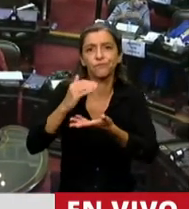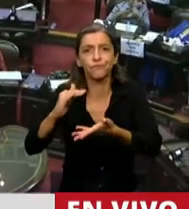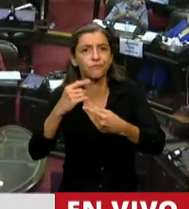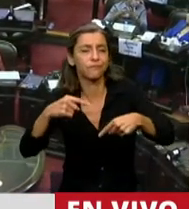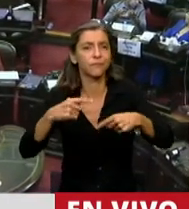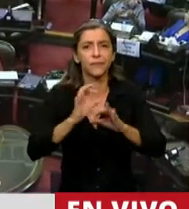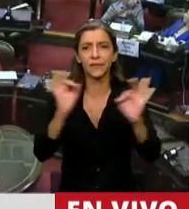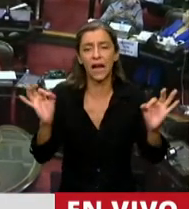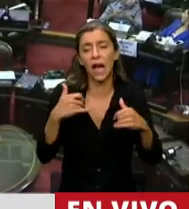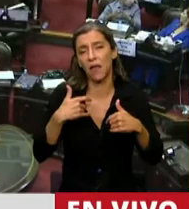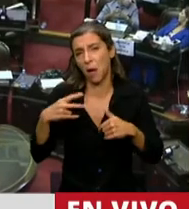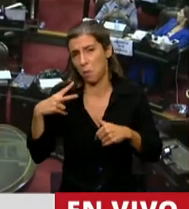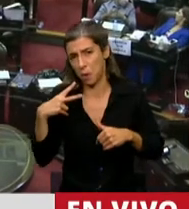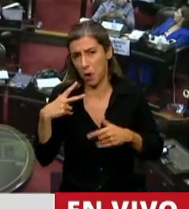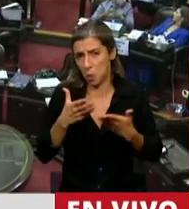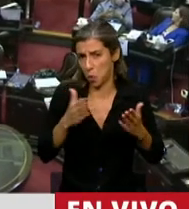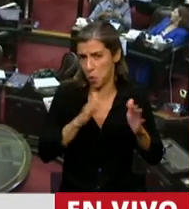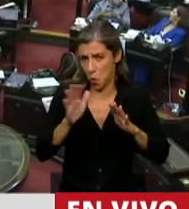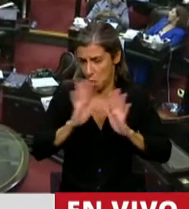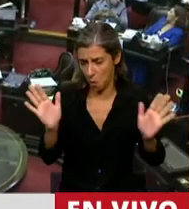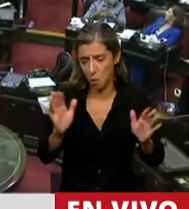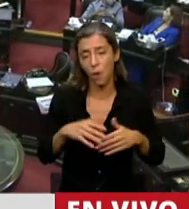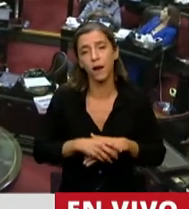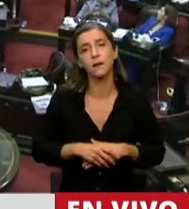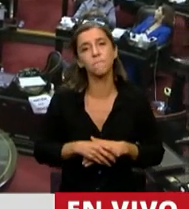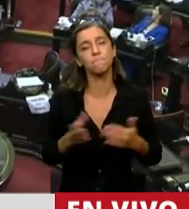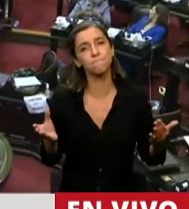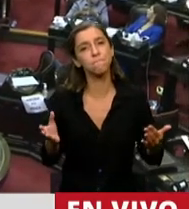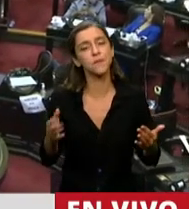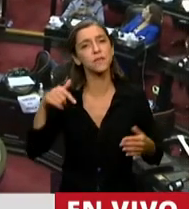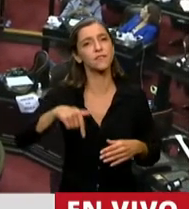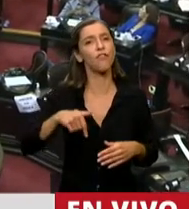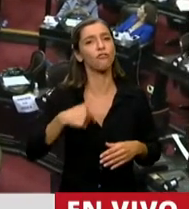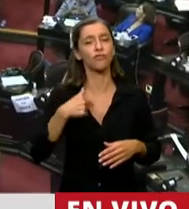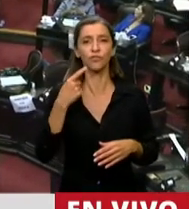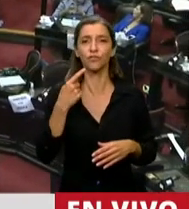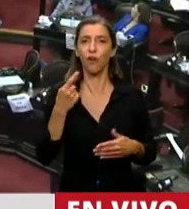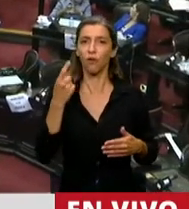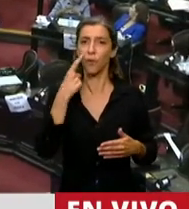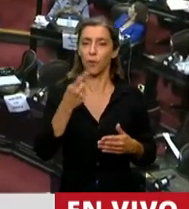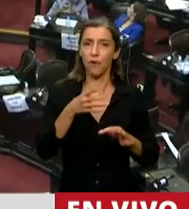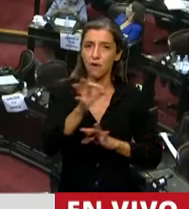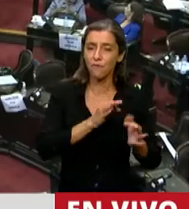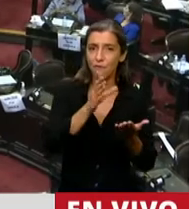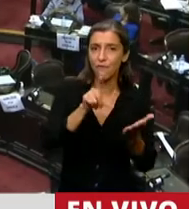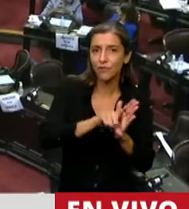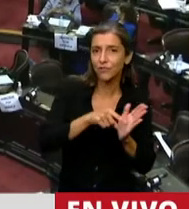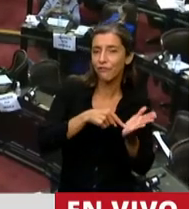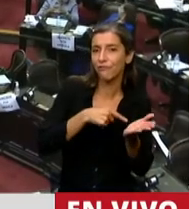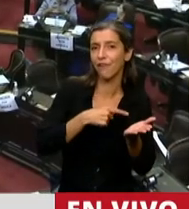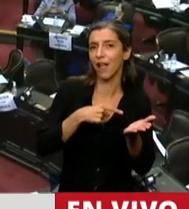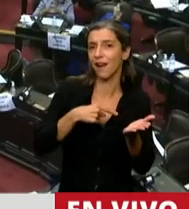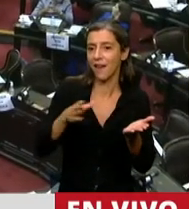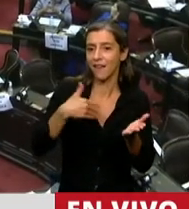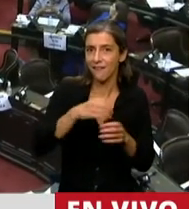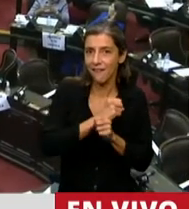público ni el sector privado. Y hoy que la voluntad política se expresa a través de este proyecto de ley, de esta media sanción,